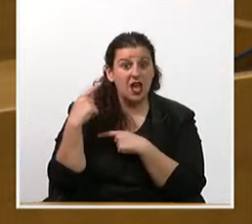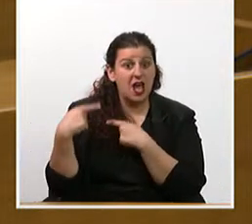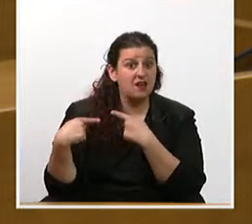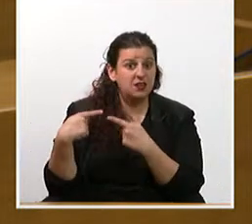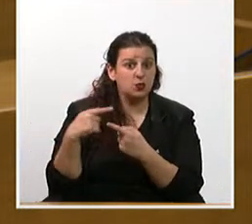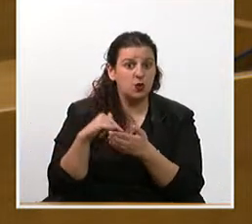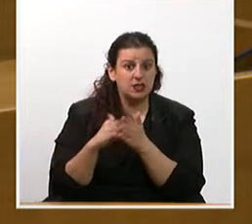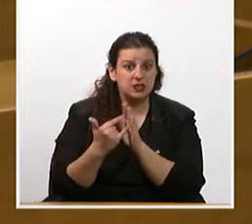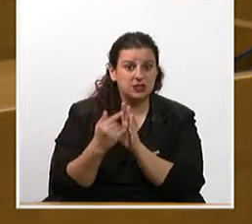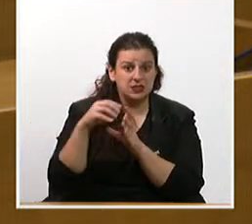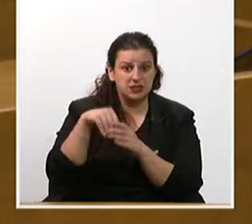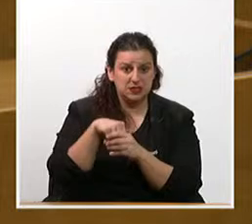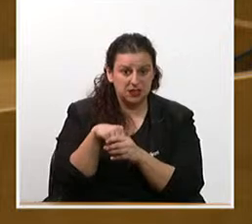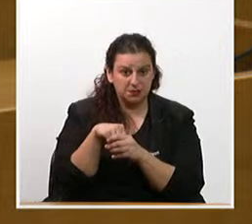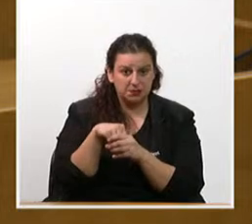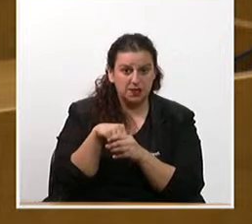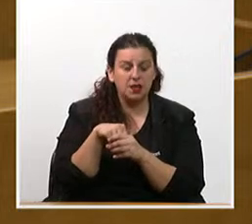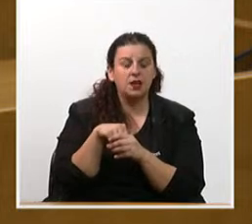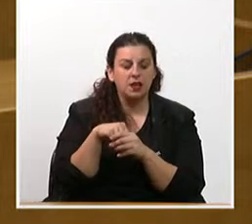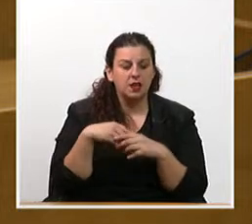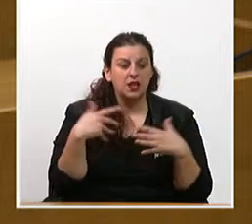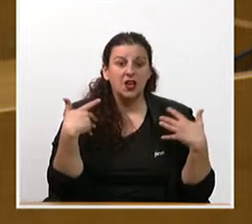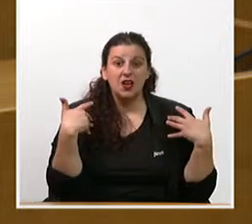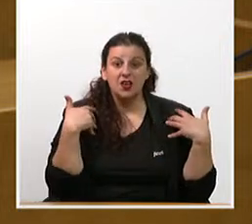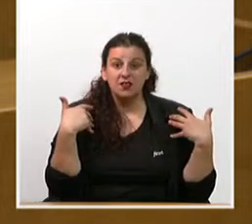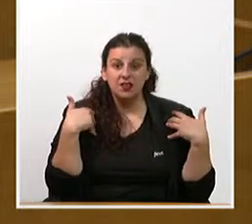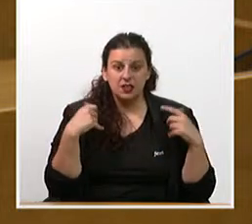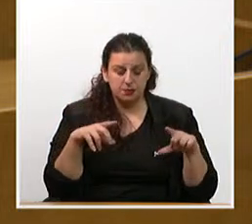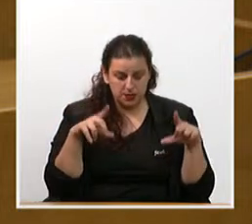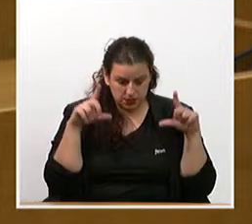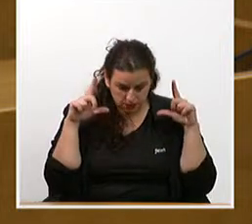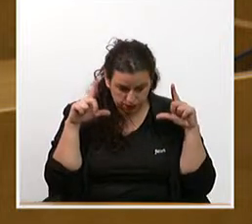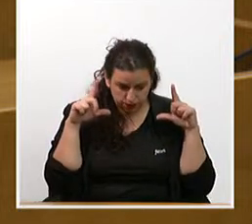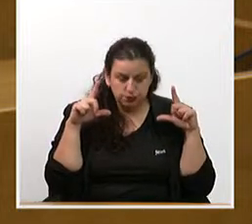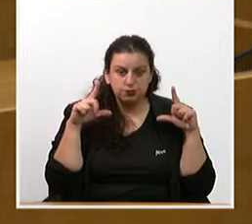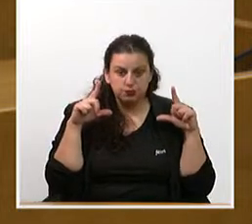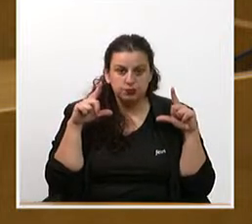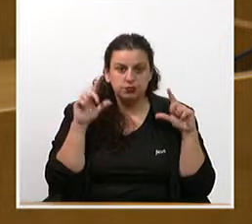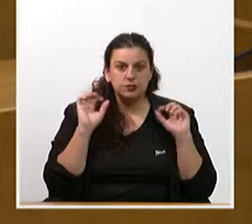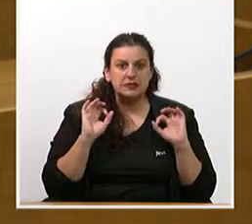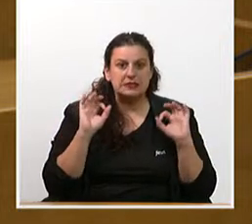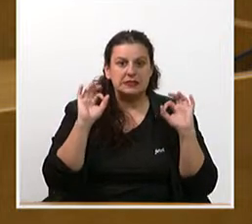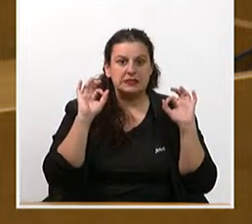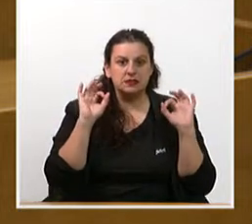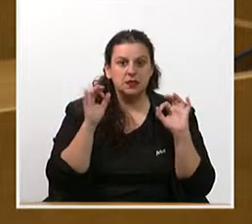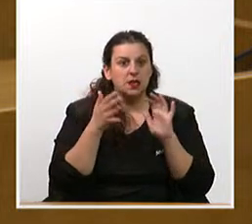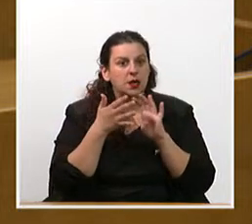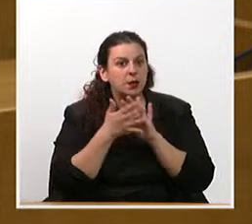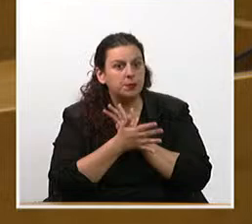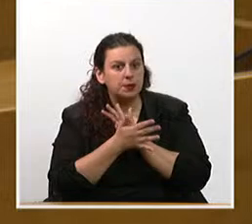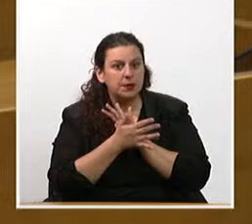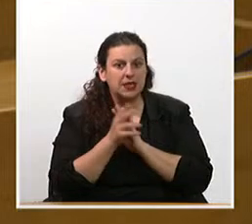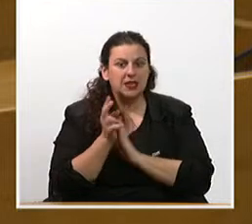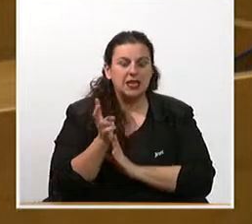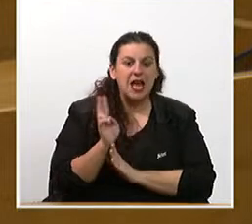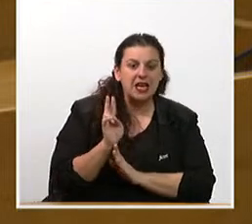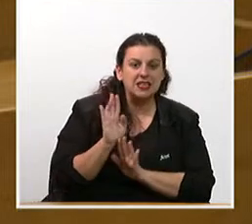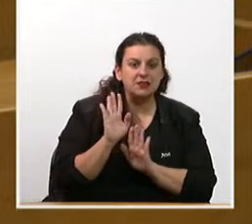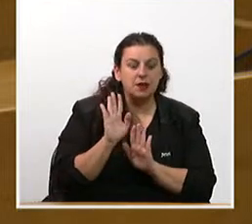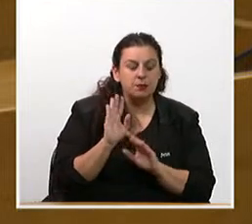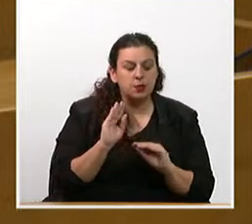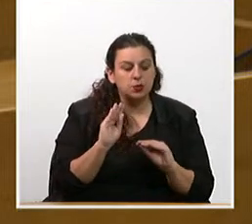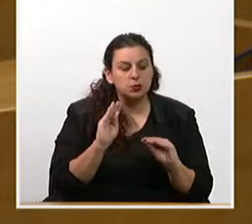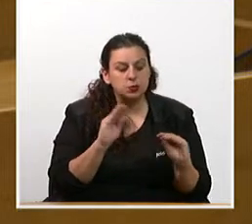sistema que se ponga a las víctimas en el centro de forma discreta permanente activa pero protegiendo